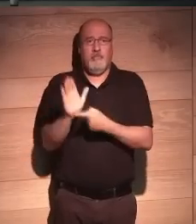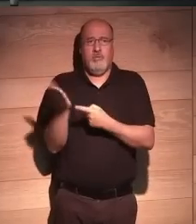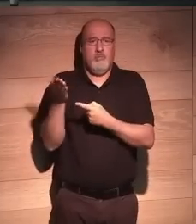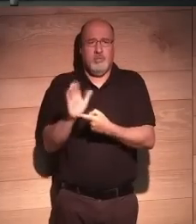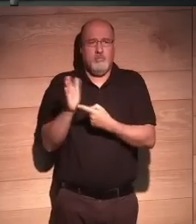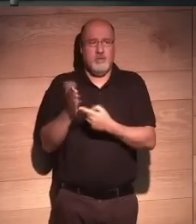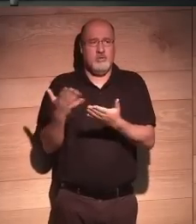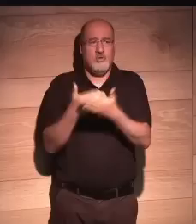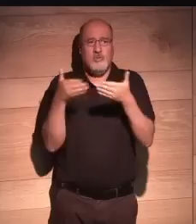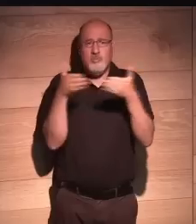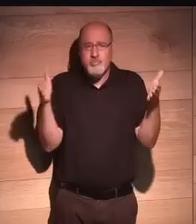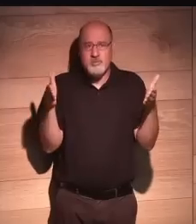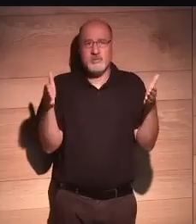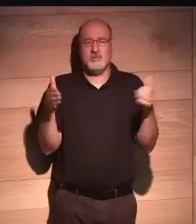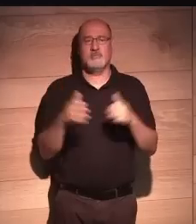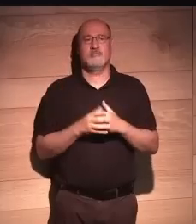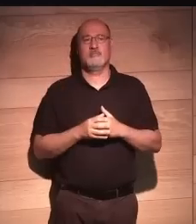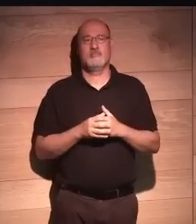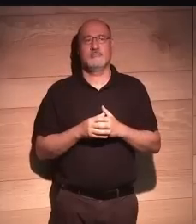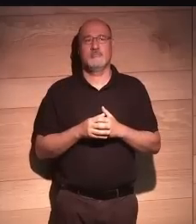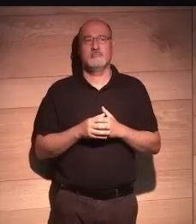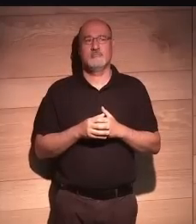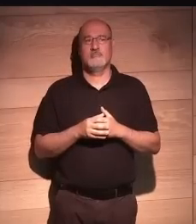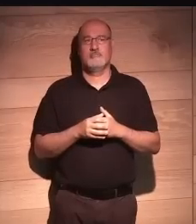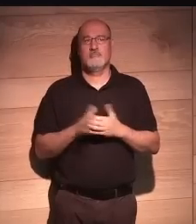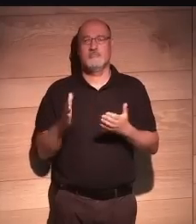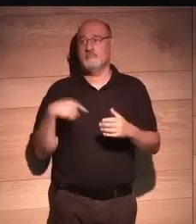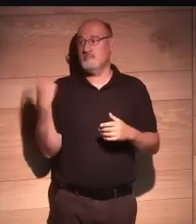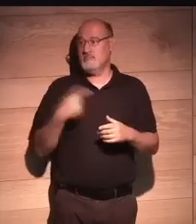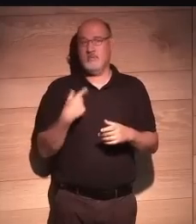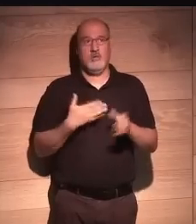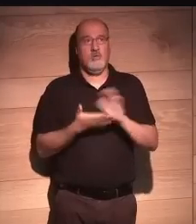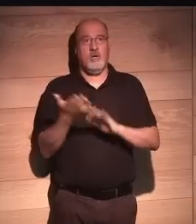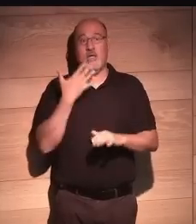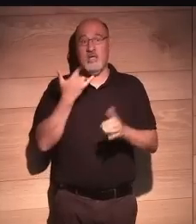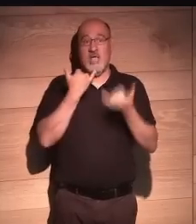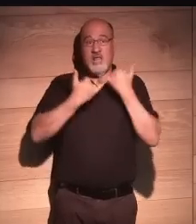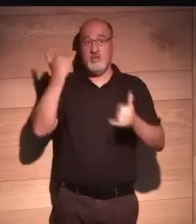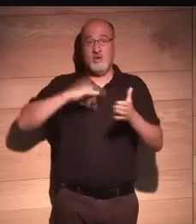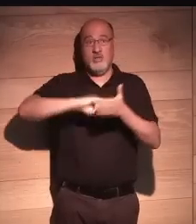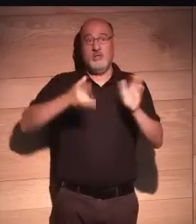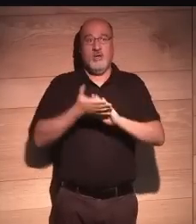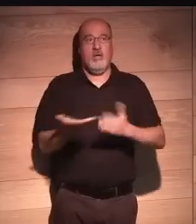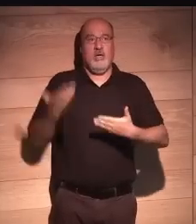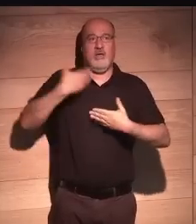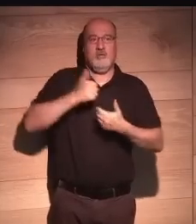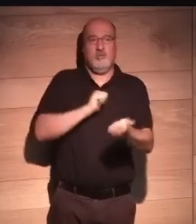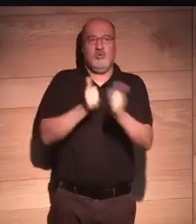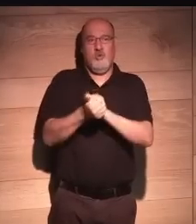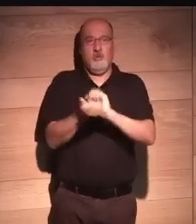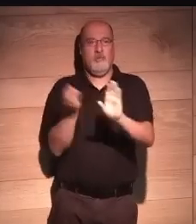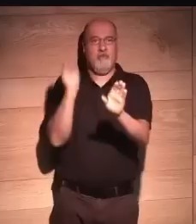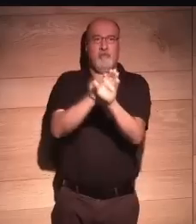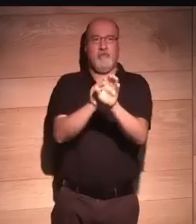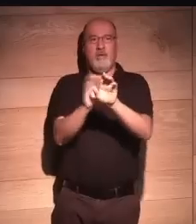presentaciones, en todos los estrenos, es lo que decía somos ectoplasmas electrónicos, y es verdad, tú eres importante en cuanto sales